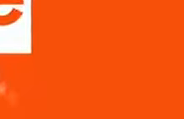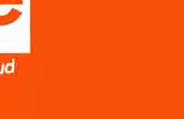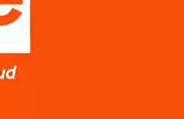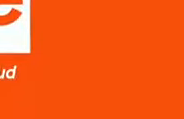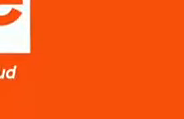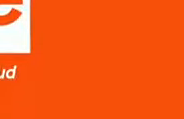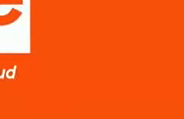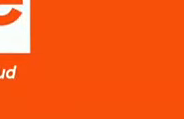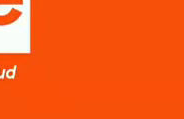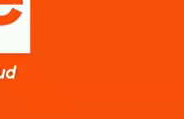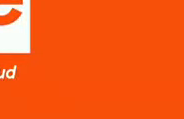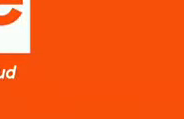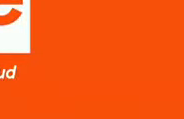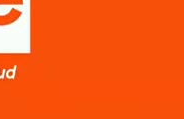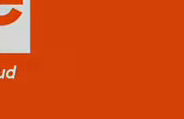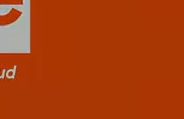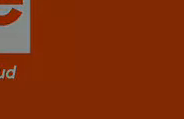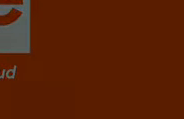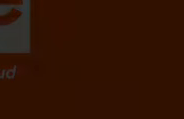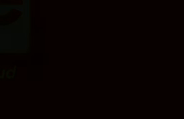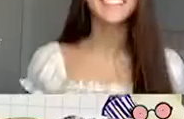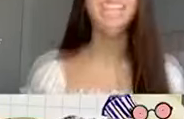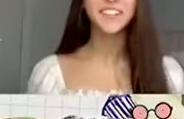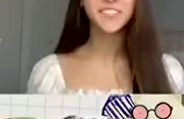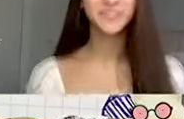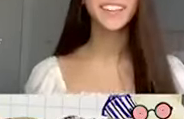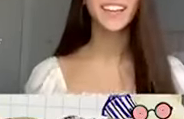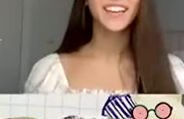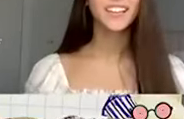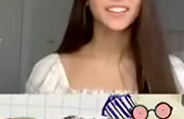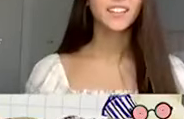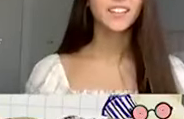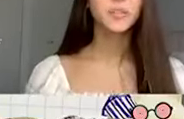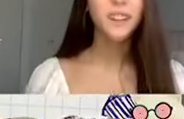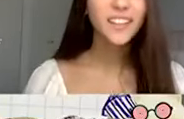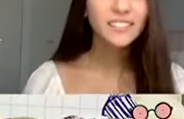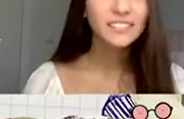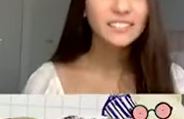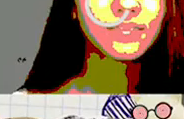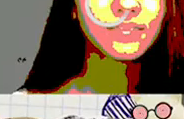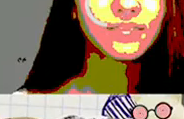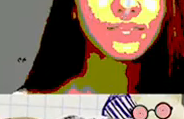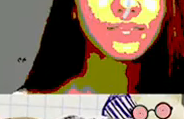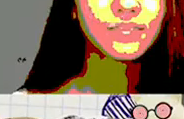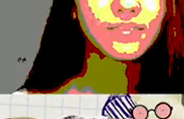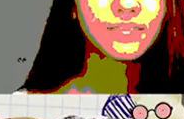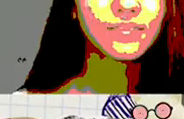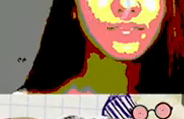por TV Perú. Primero Mi Salud. ¡Ya! ¿Cómo era?